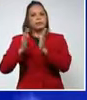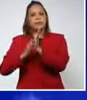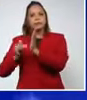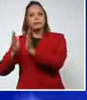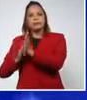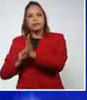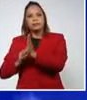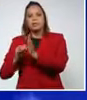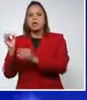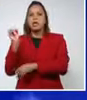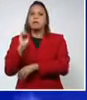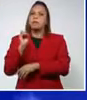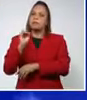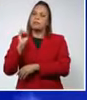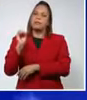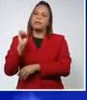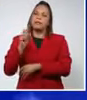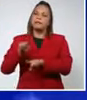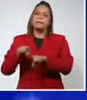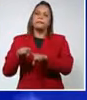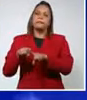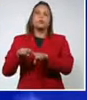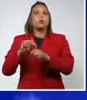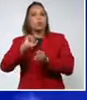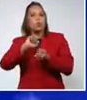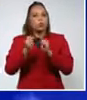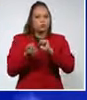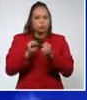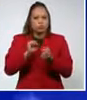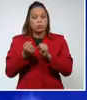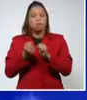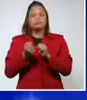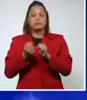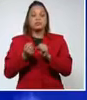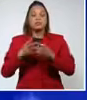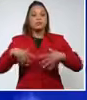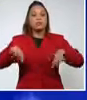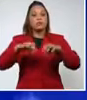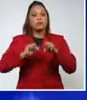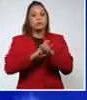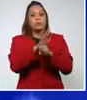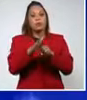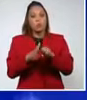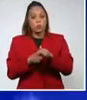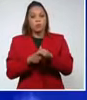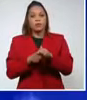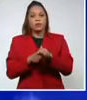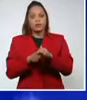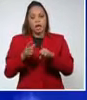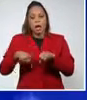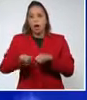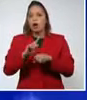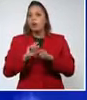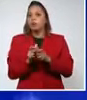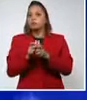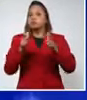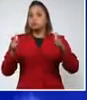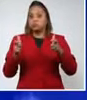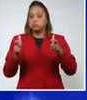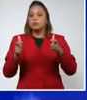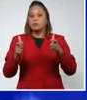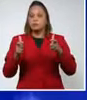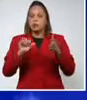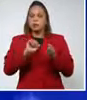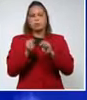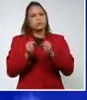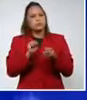ha mantenido un control de la pandemia en este último incremento de casos que ha tenido el país,